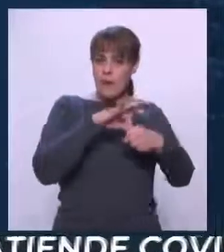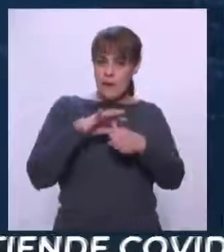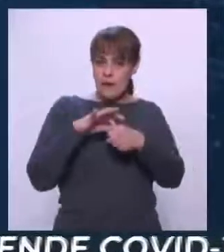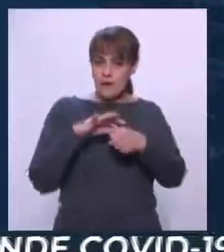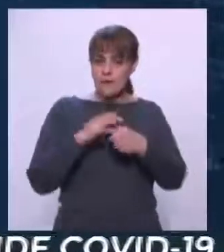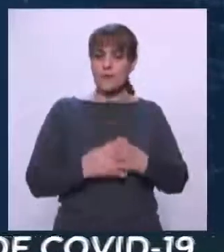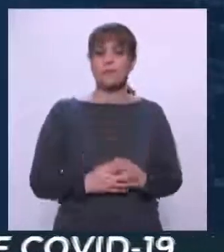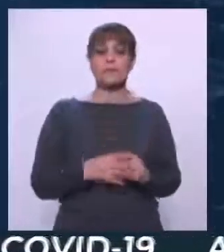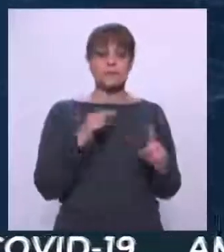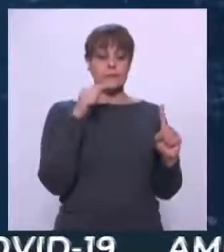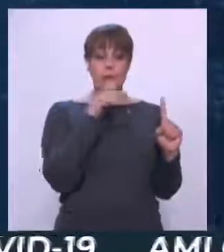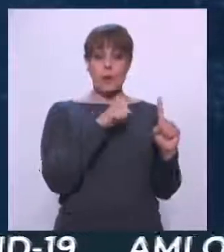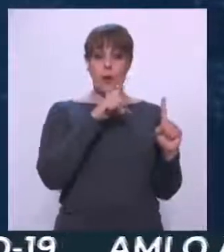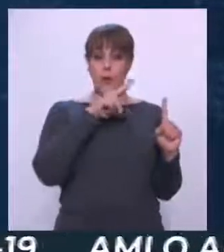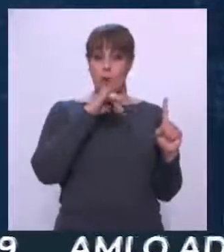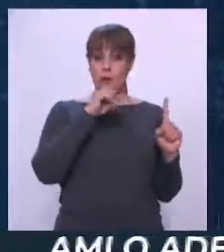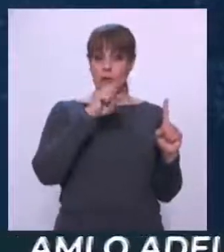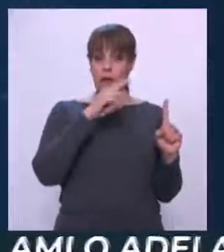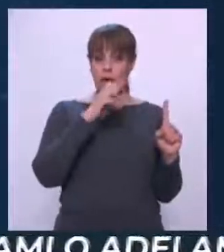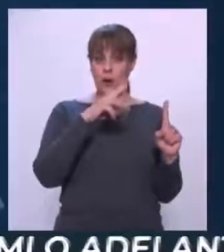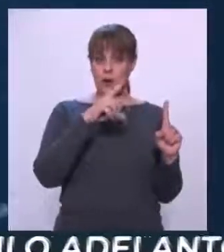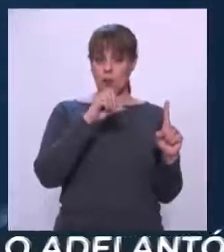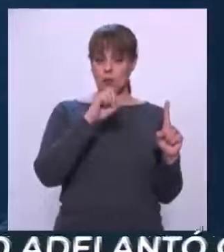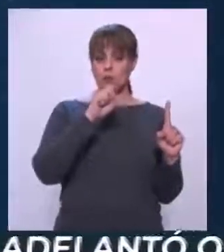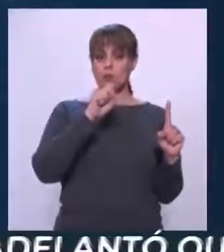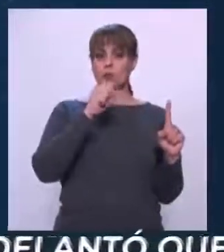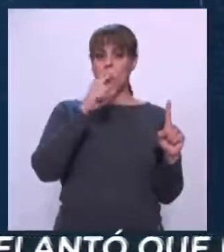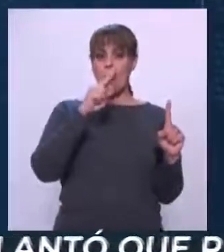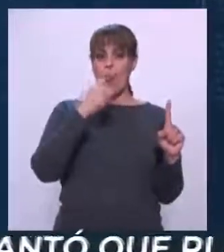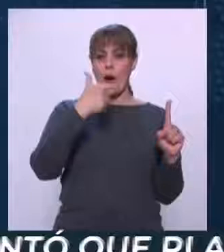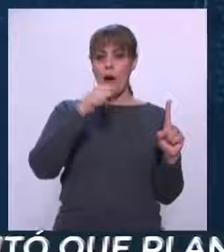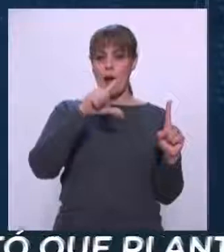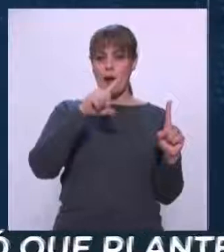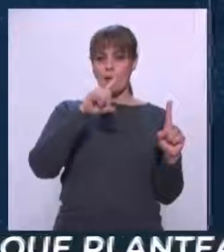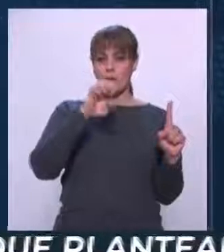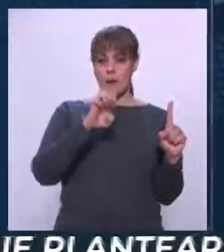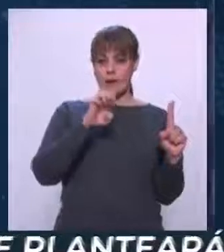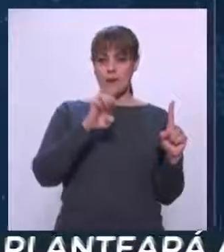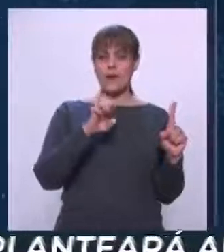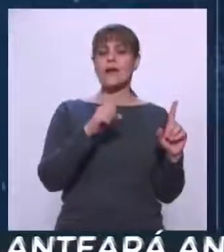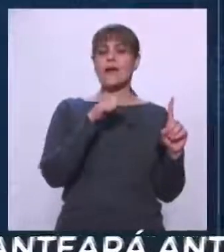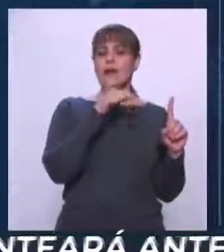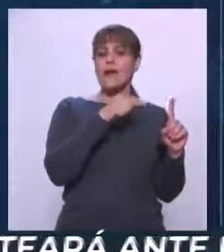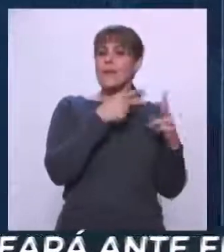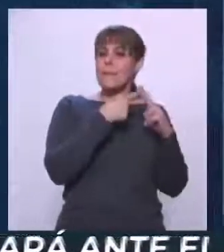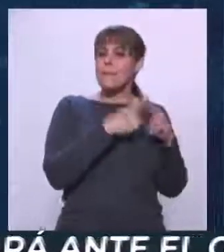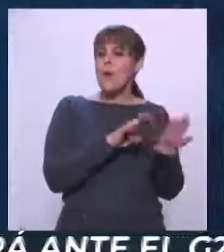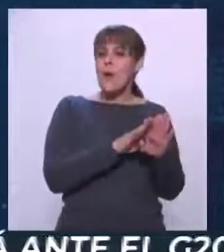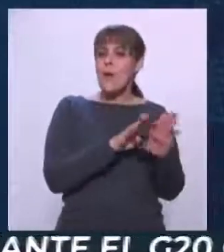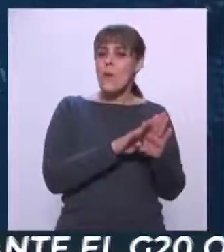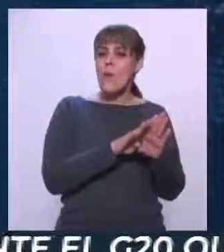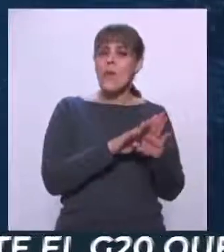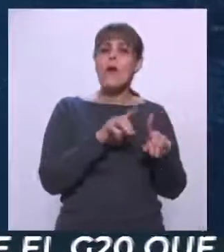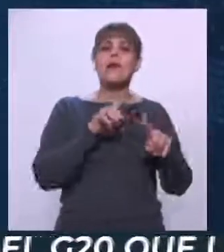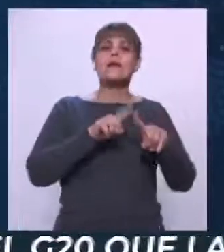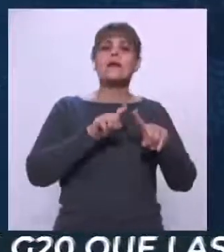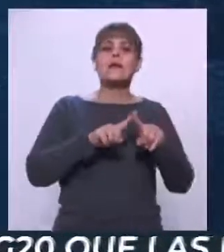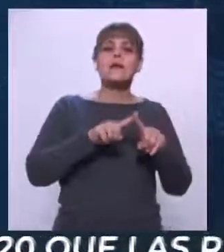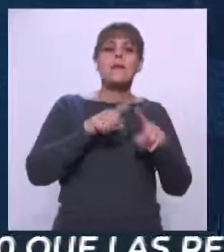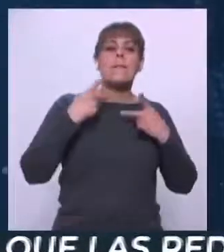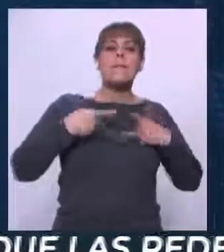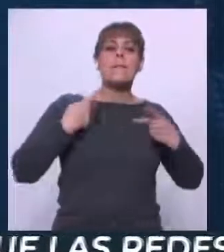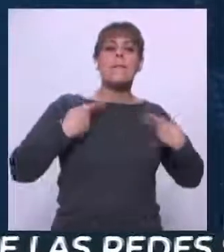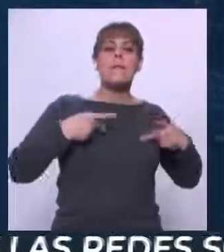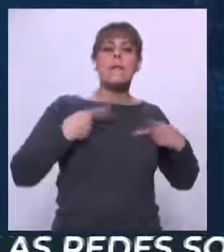que formó parte Luis Carlos Ugalde tuvo su origen en un reparto faccioso de los consejeros